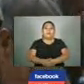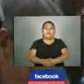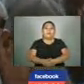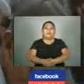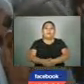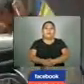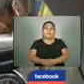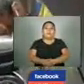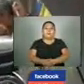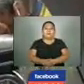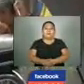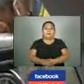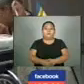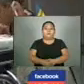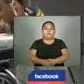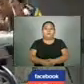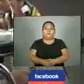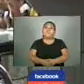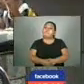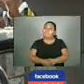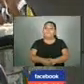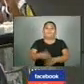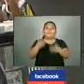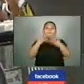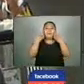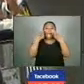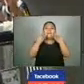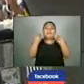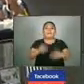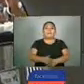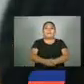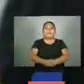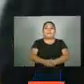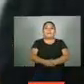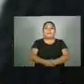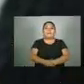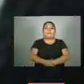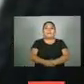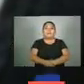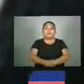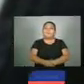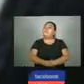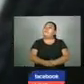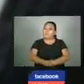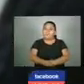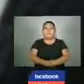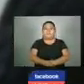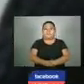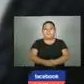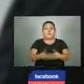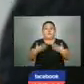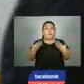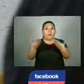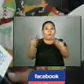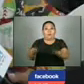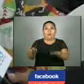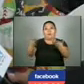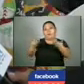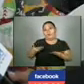¿Contento con este donativo? Claro que sí. ¿Hay algo? Claro, porque el nativo es